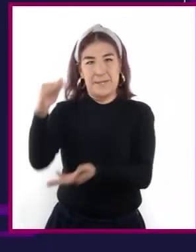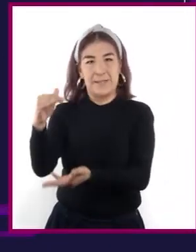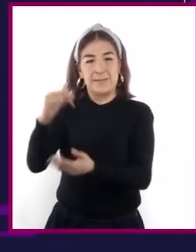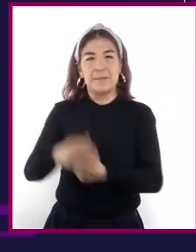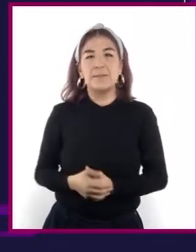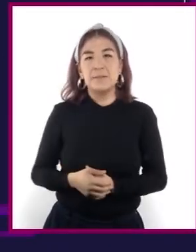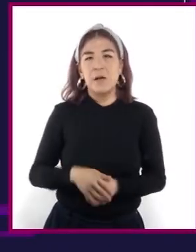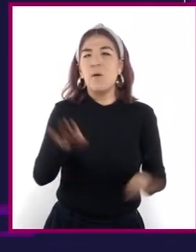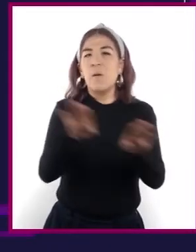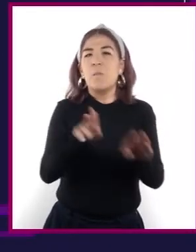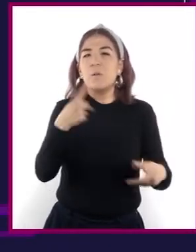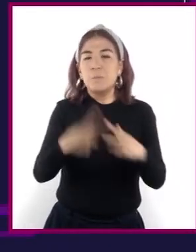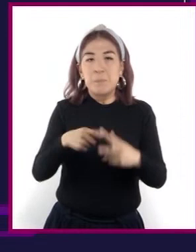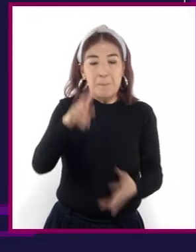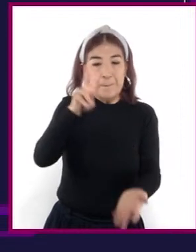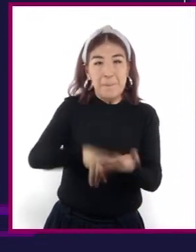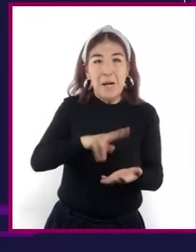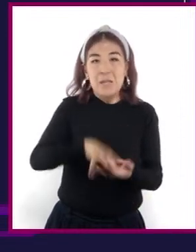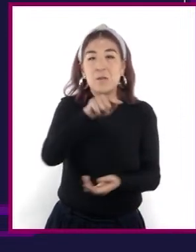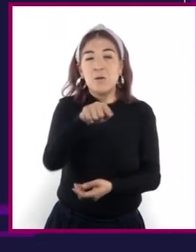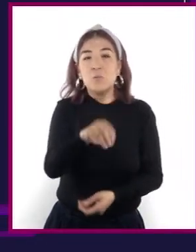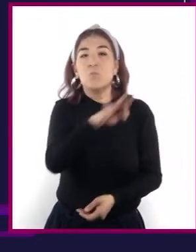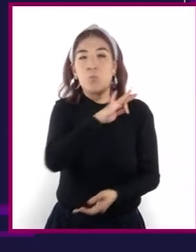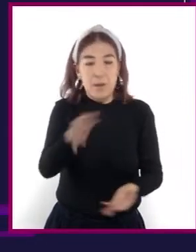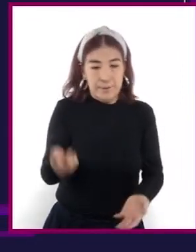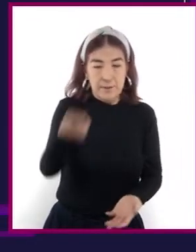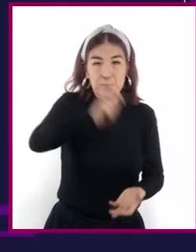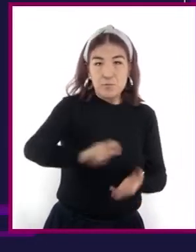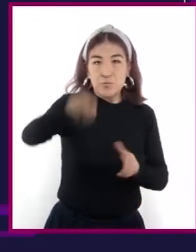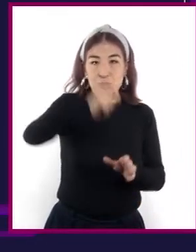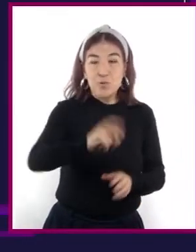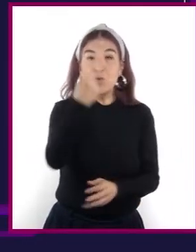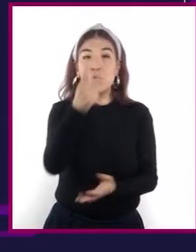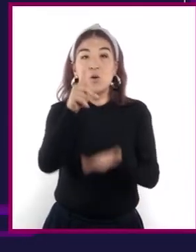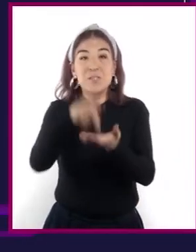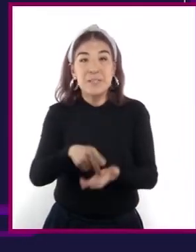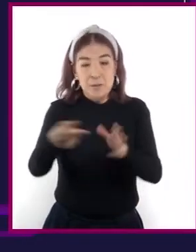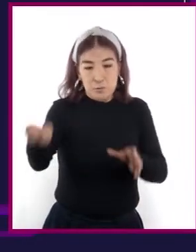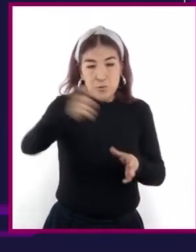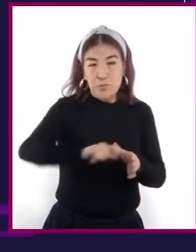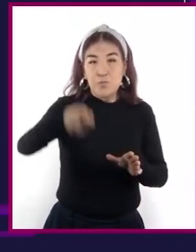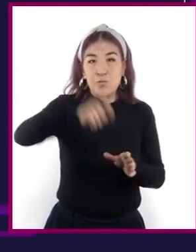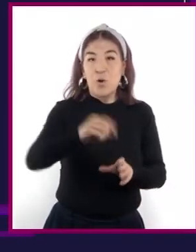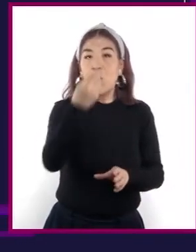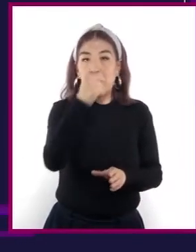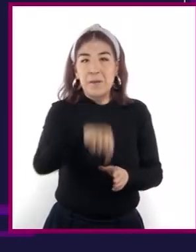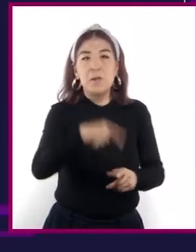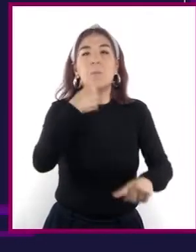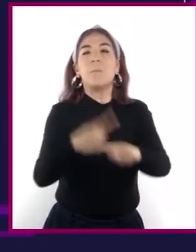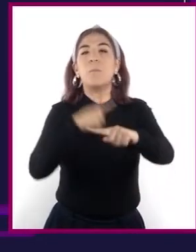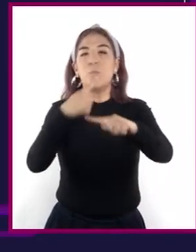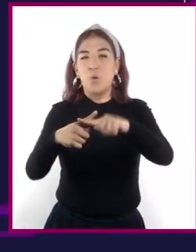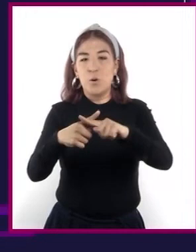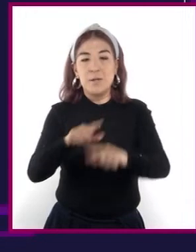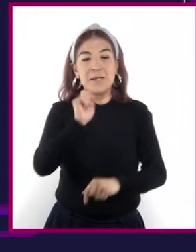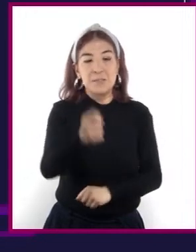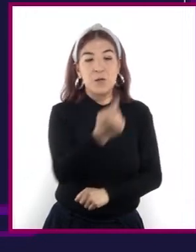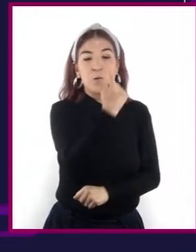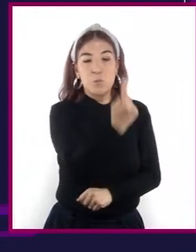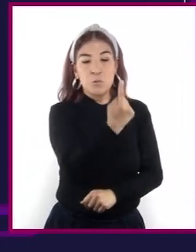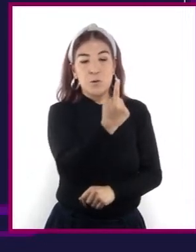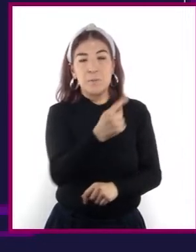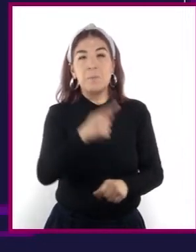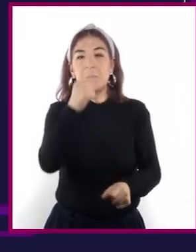Para calcular el número de paquetes que se pueden obtener de 2 kilogramos de alimento, se multiplica 1 de la